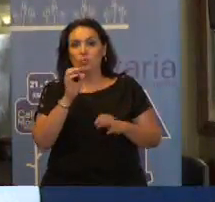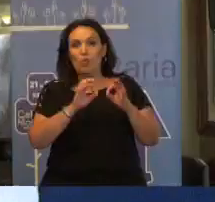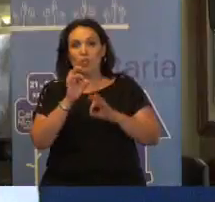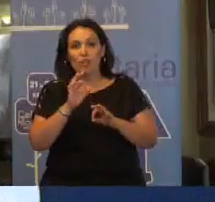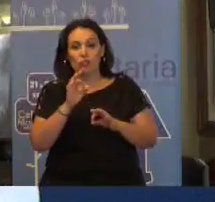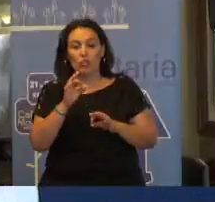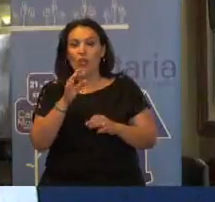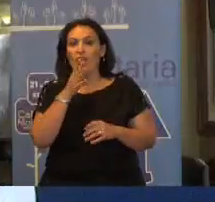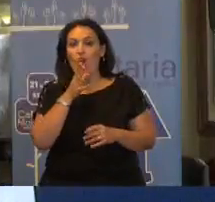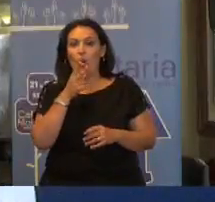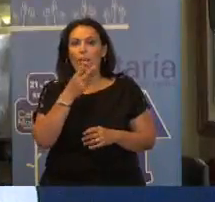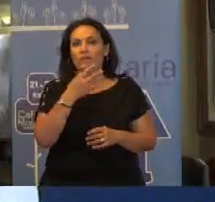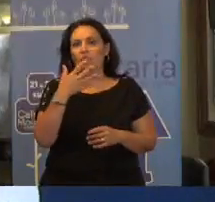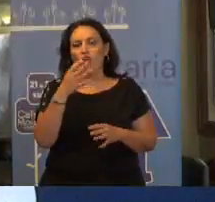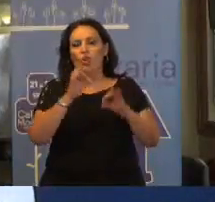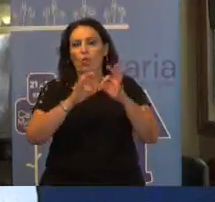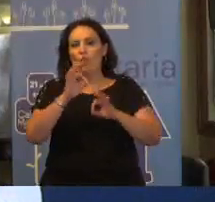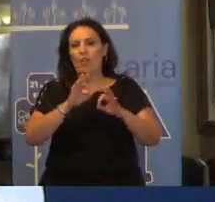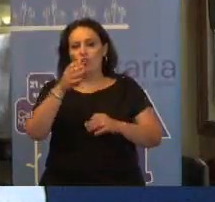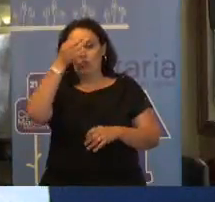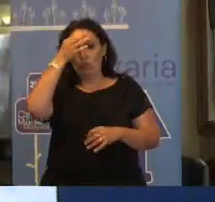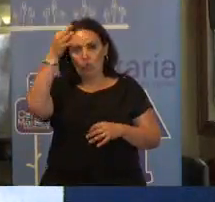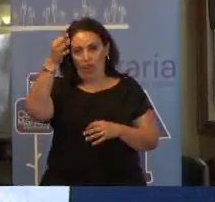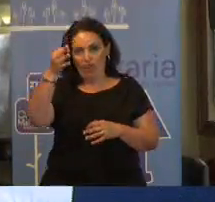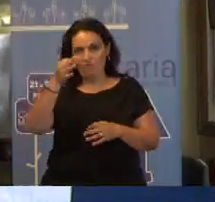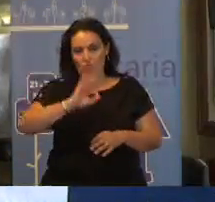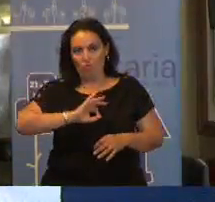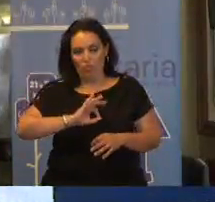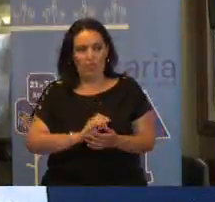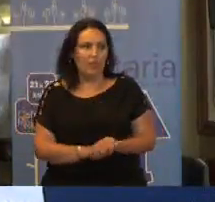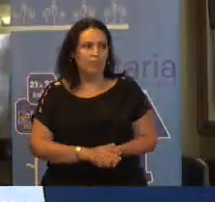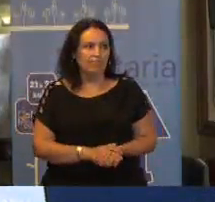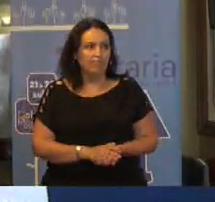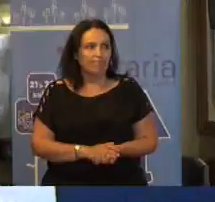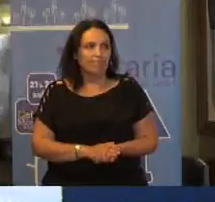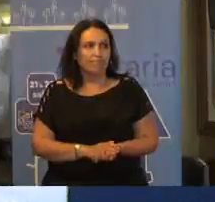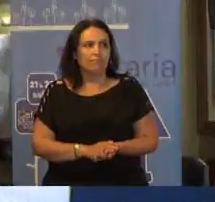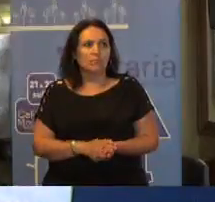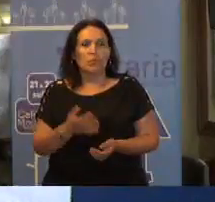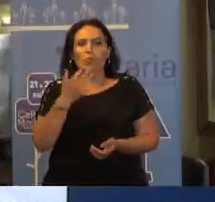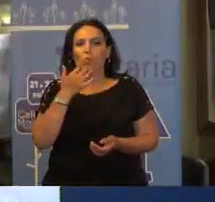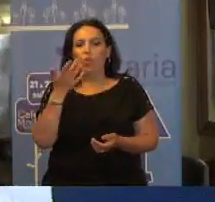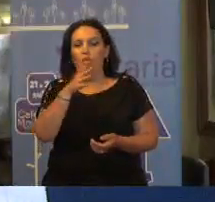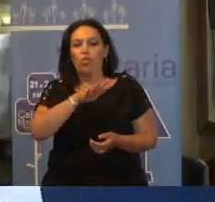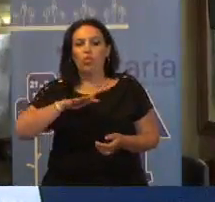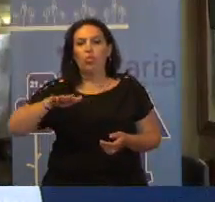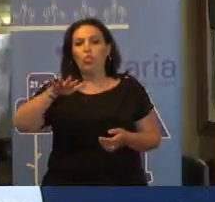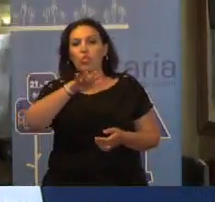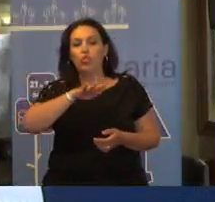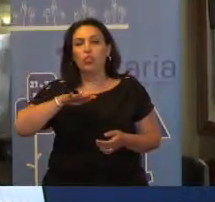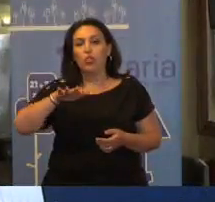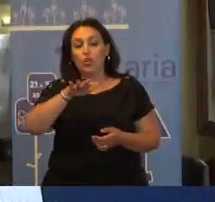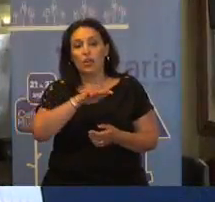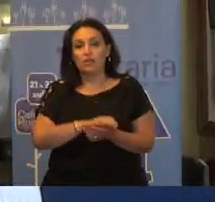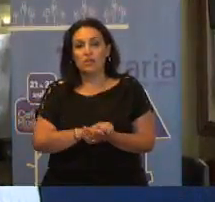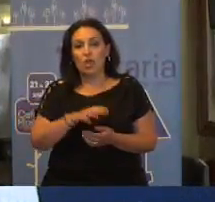rural de Pontevedra, eso que parecía dos que falábamos aquí, de Becerreá, ou da Agudiña, ou de zonas